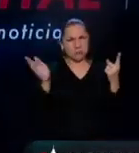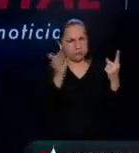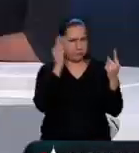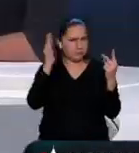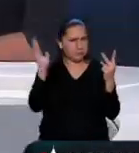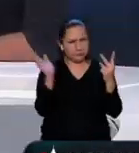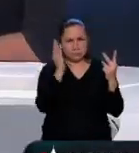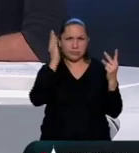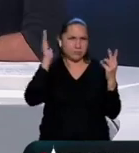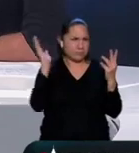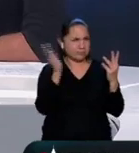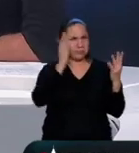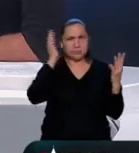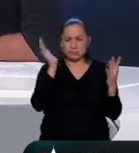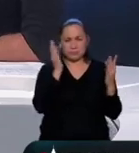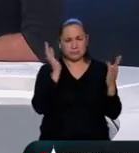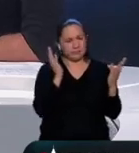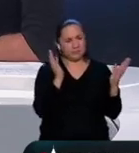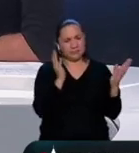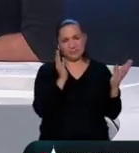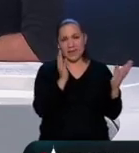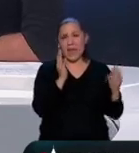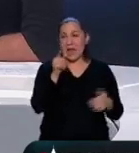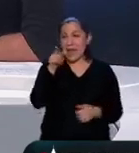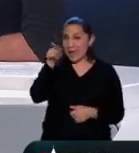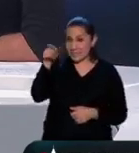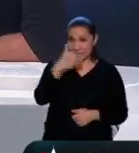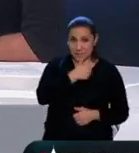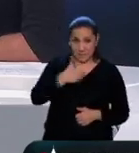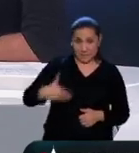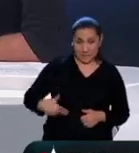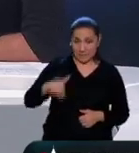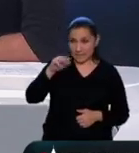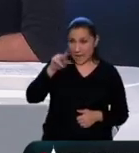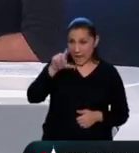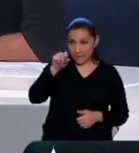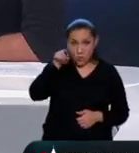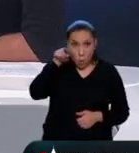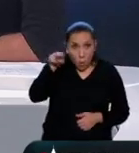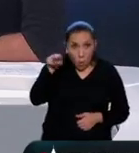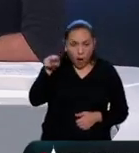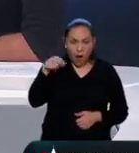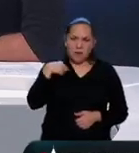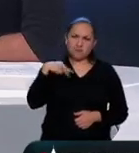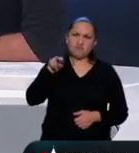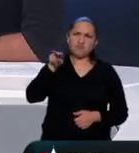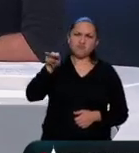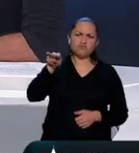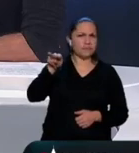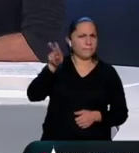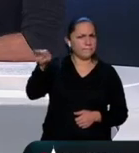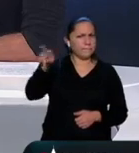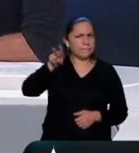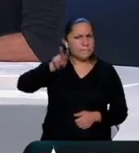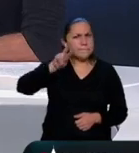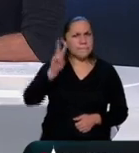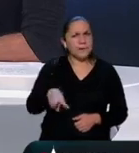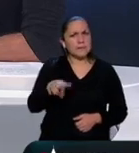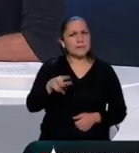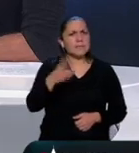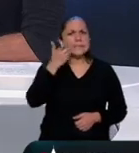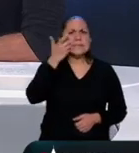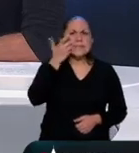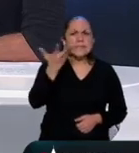Y este presidente es el primero que yo veo que realmente tiene una intención seria de modificar el statu quo. No sucedió